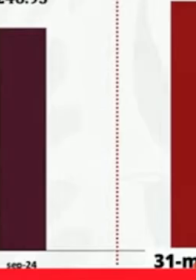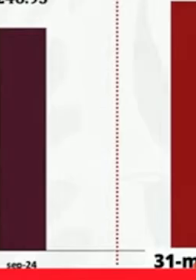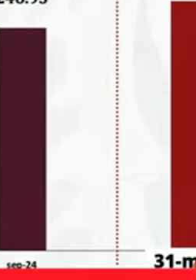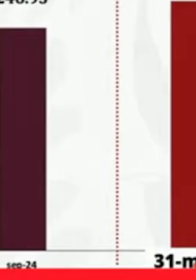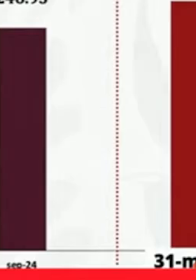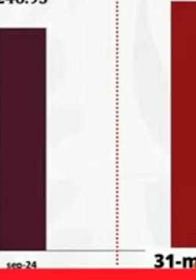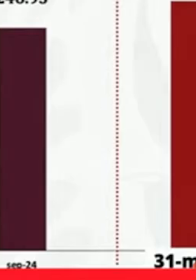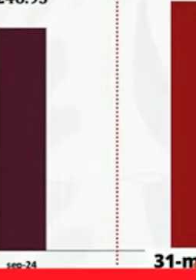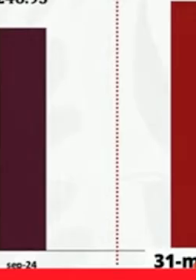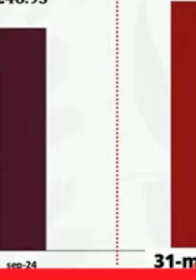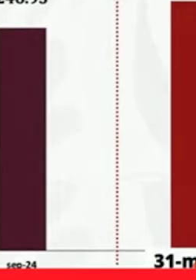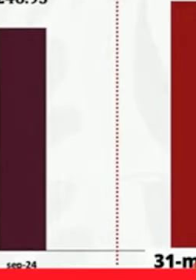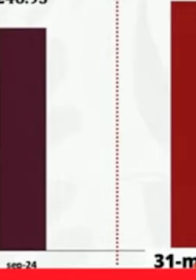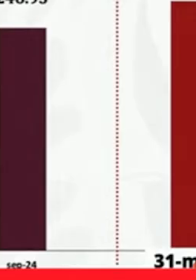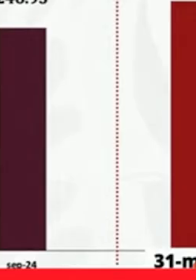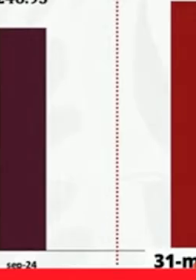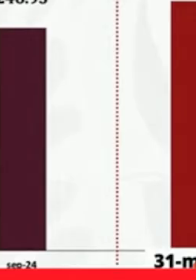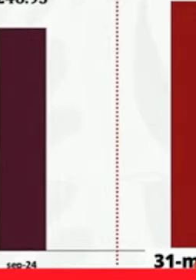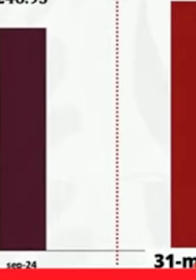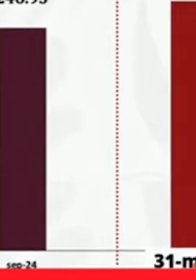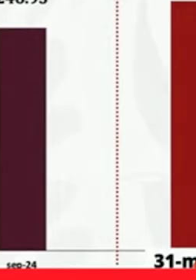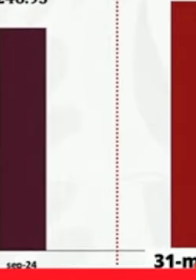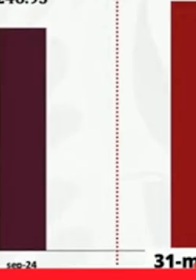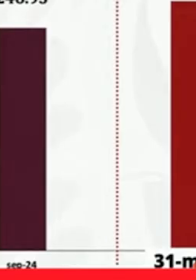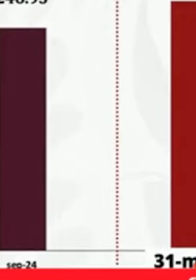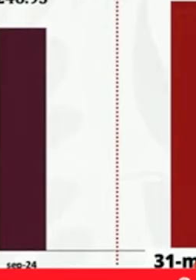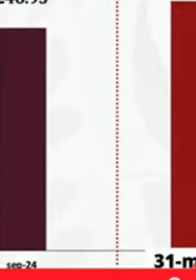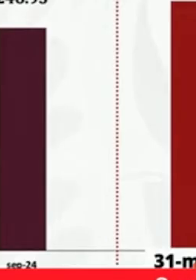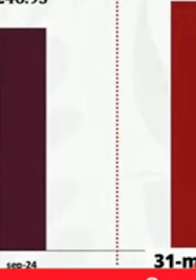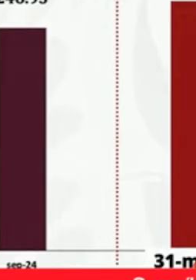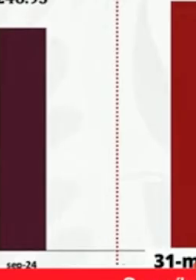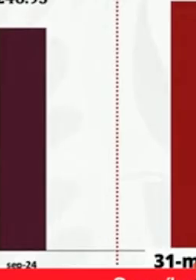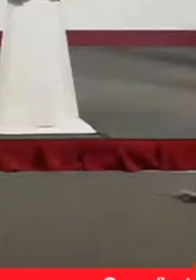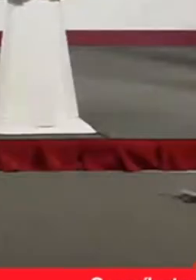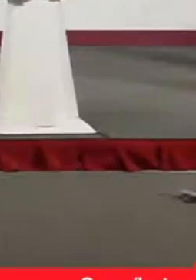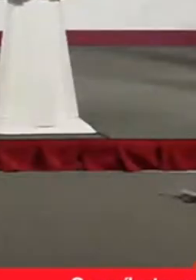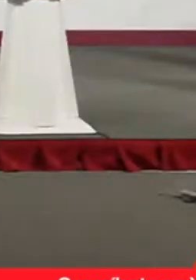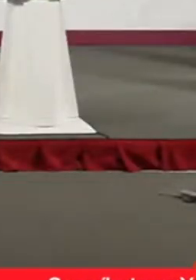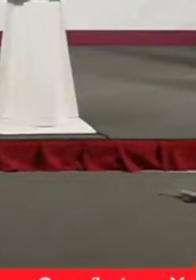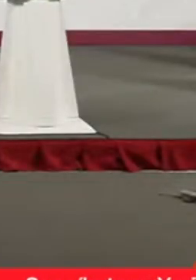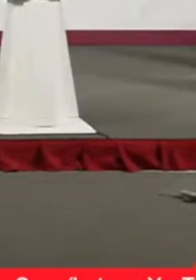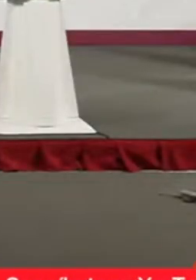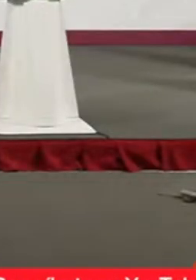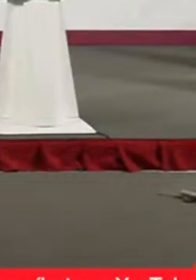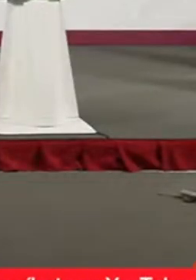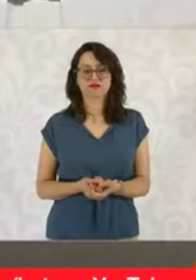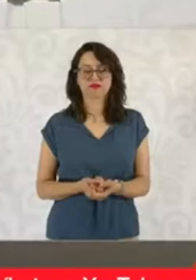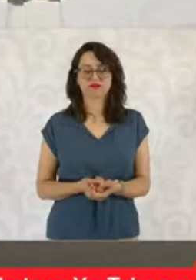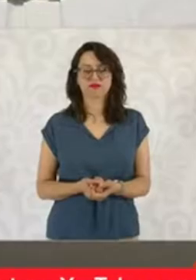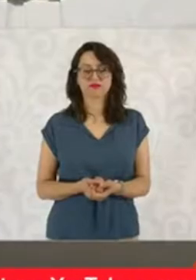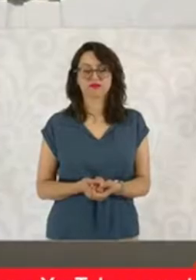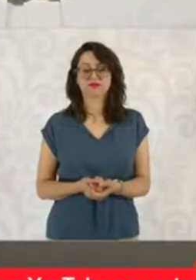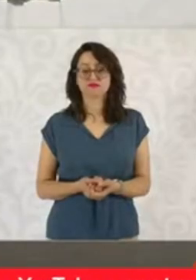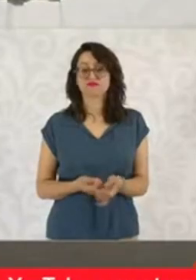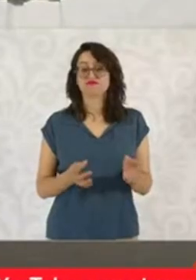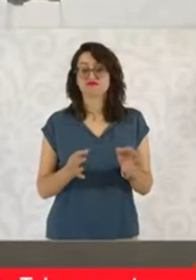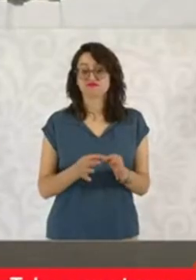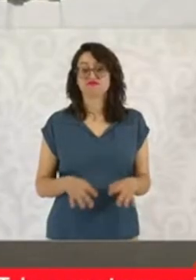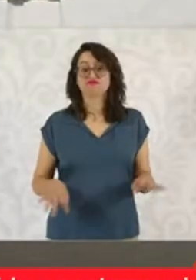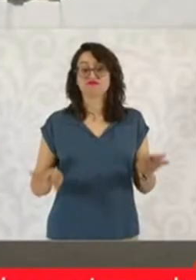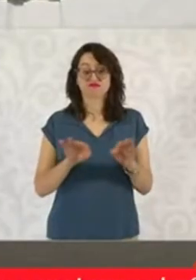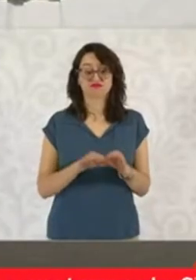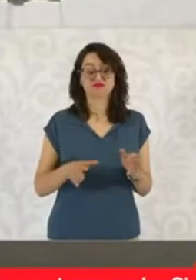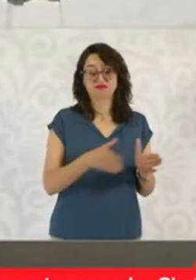millones al término de su administración. Entonces, muy importante la